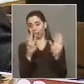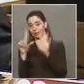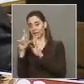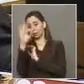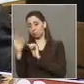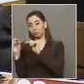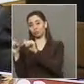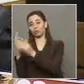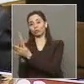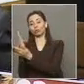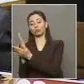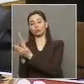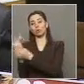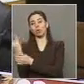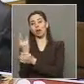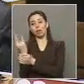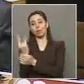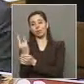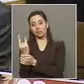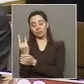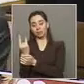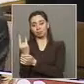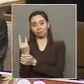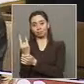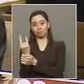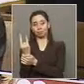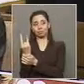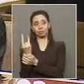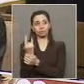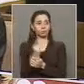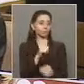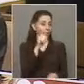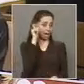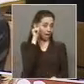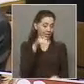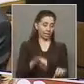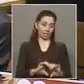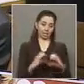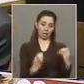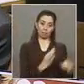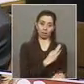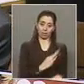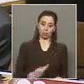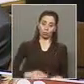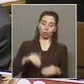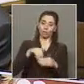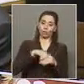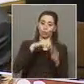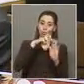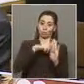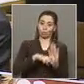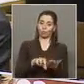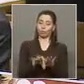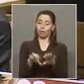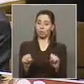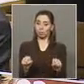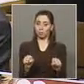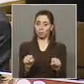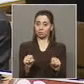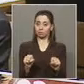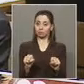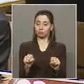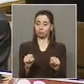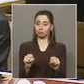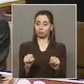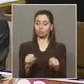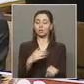está en las universidades. Aquí ayer, en esta Cámara de Diputados, se votó un proyecto de acuerdo